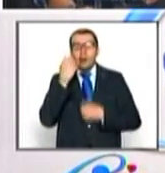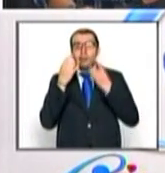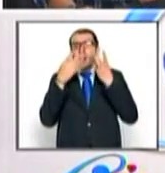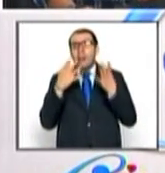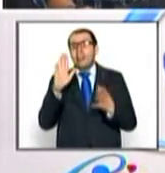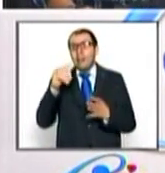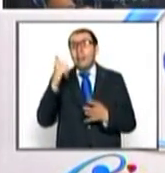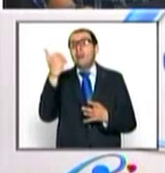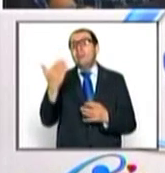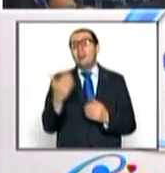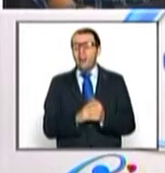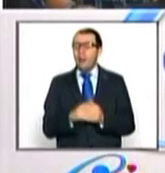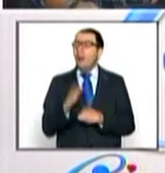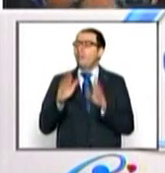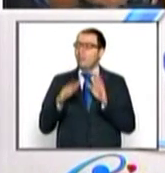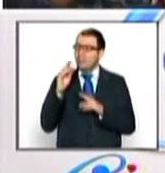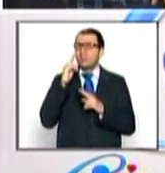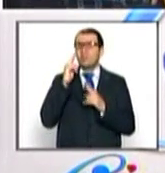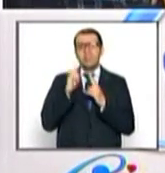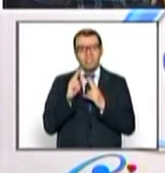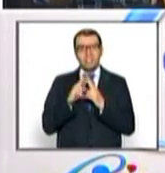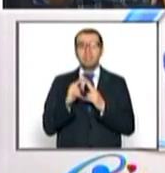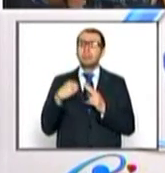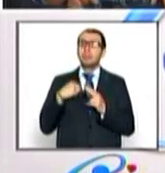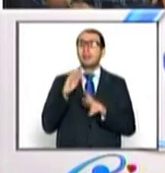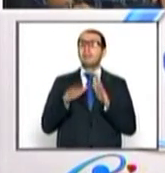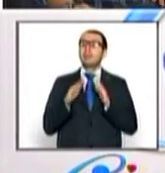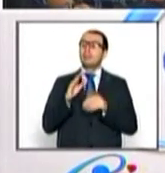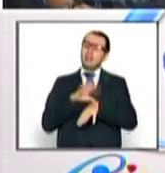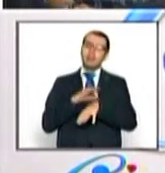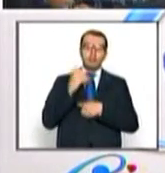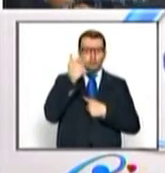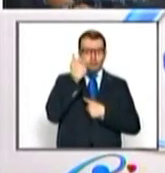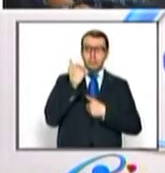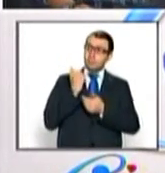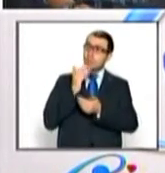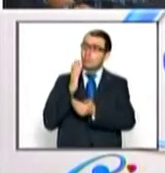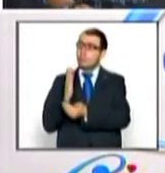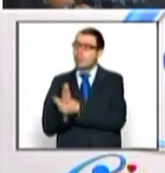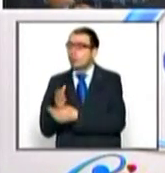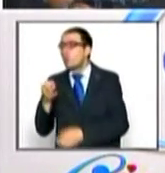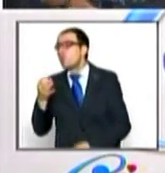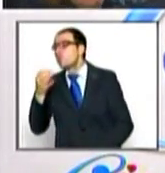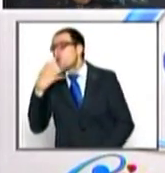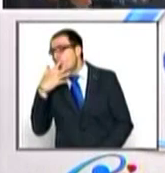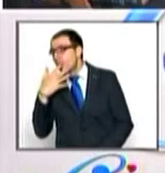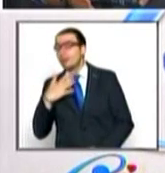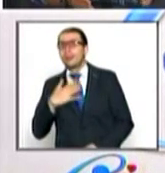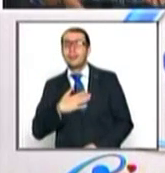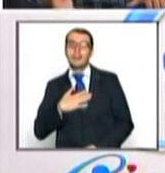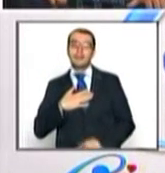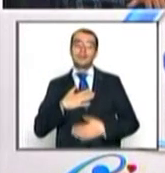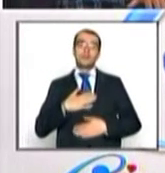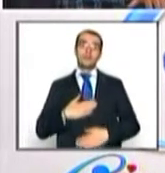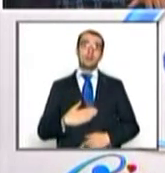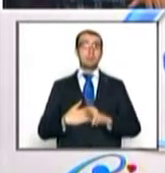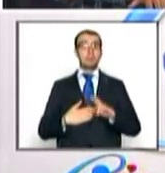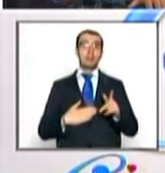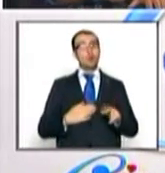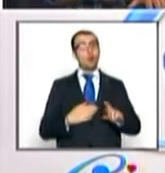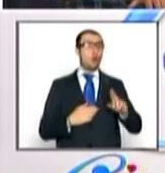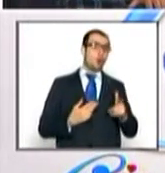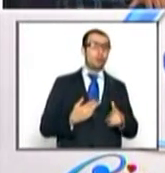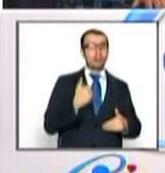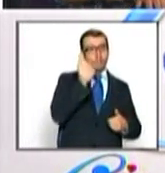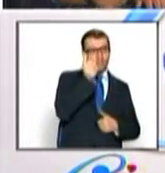vivido en su cotidianidad, cuando ustedes van por una cosa donde el médico, generalmente les manda una pastilla o un medicamento que al final mejora eso, pero termina produciendo